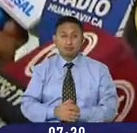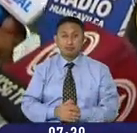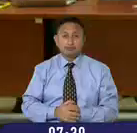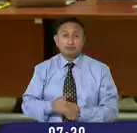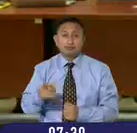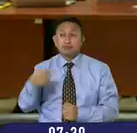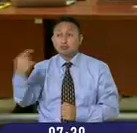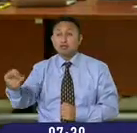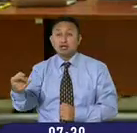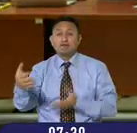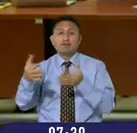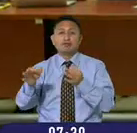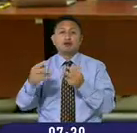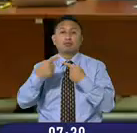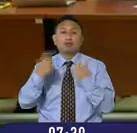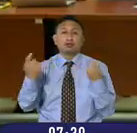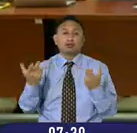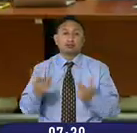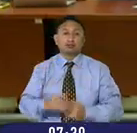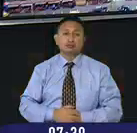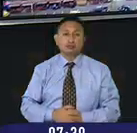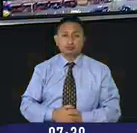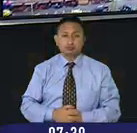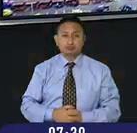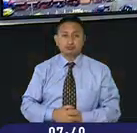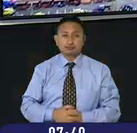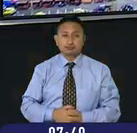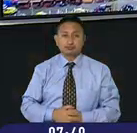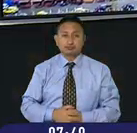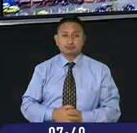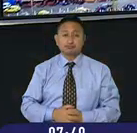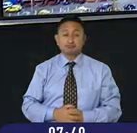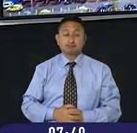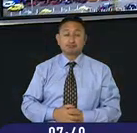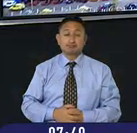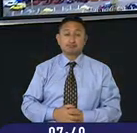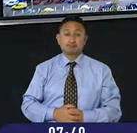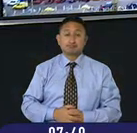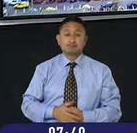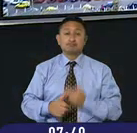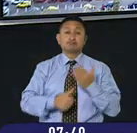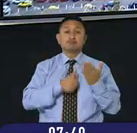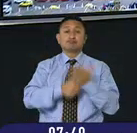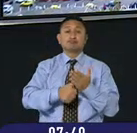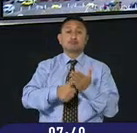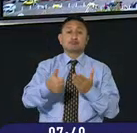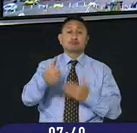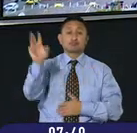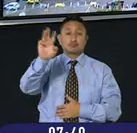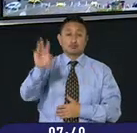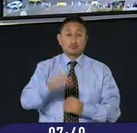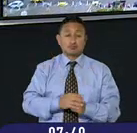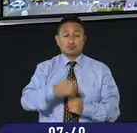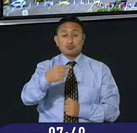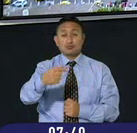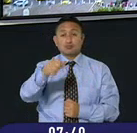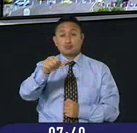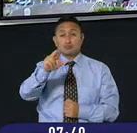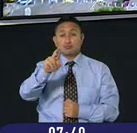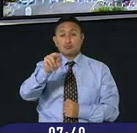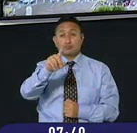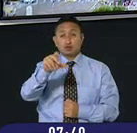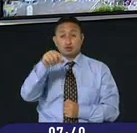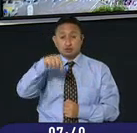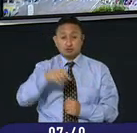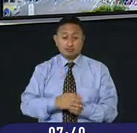carnaval. Informó Rosalena Vascones. En dos jornadas, la ministra de Salud, Jimena Garzón, recorrió los hospitales